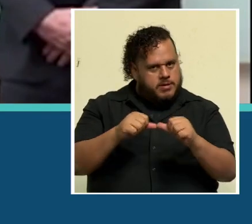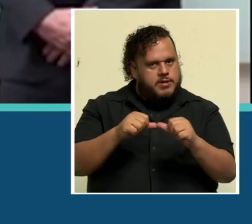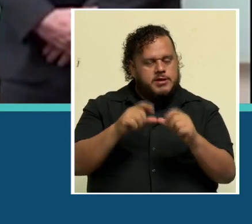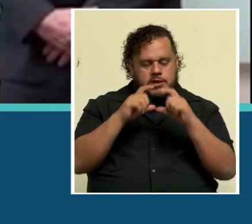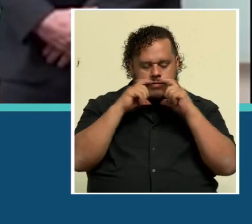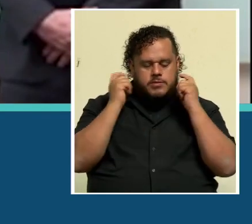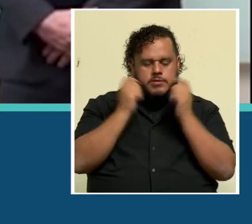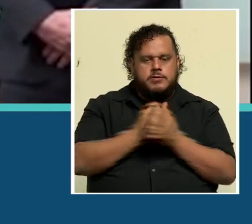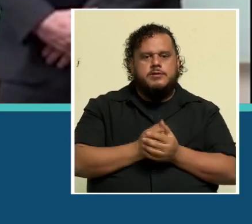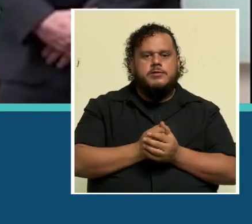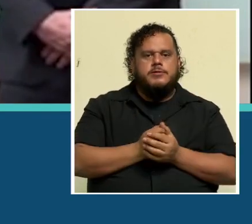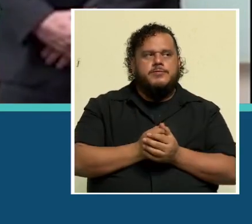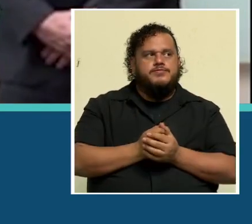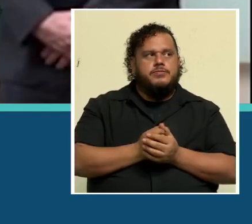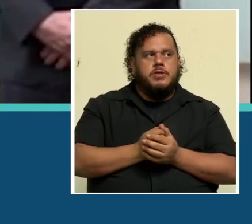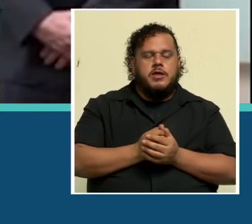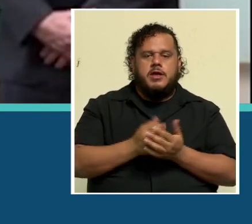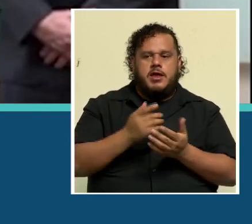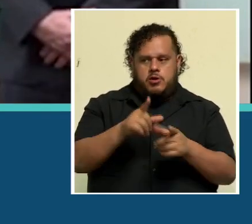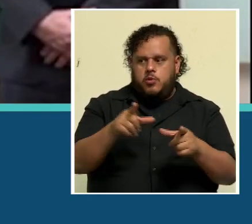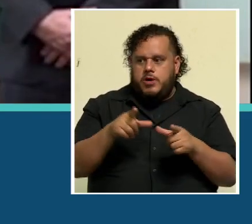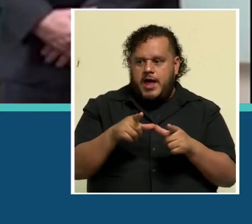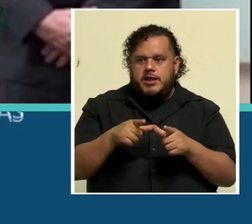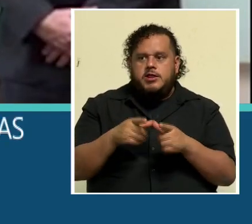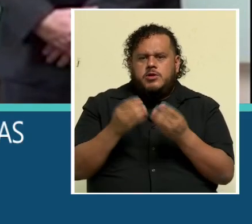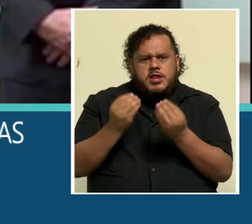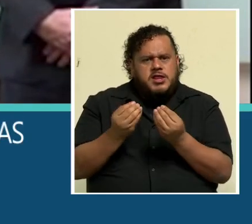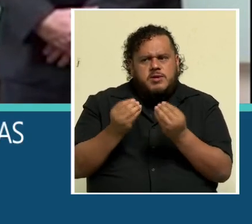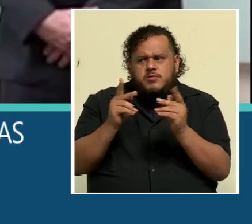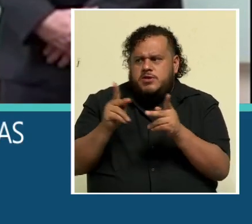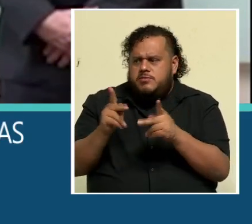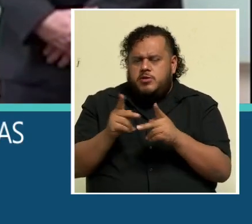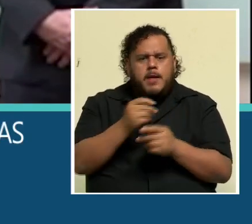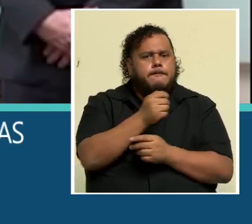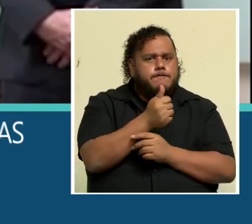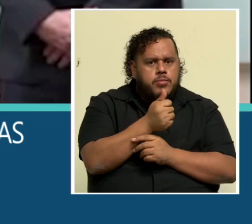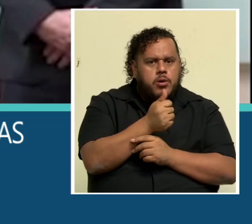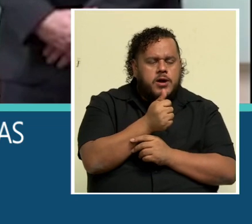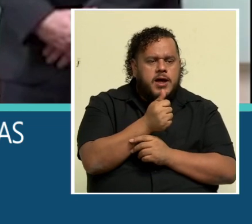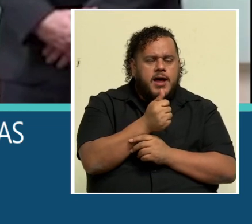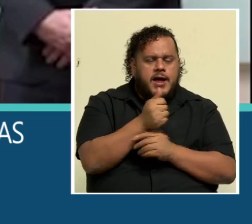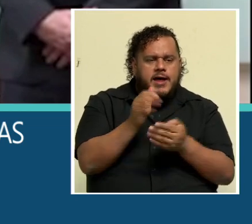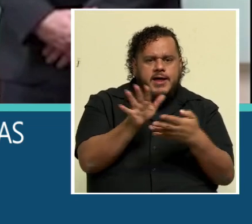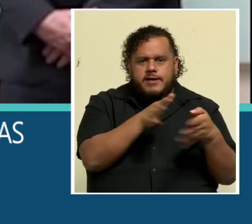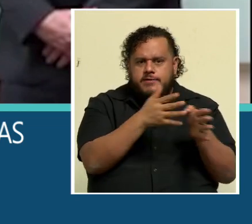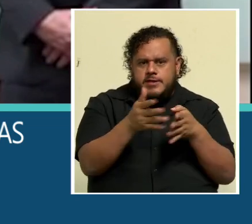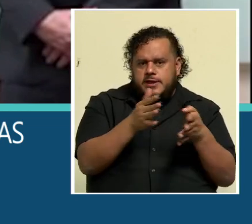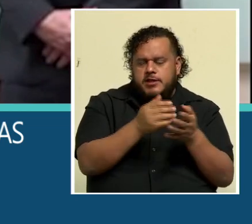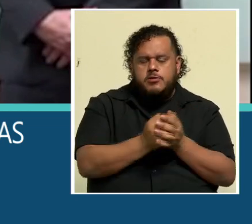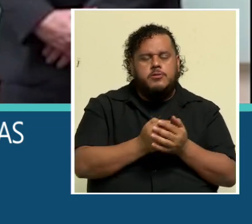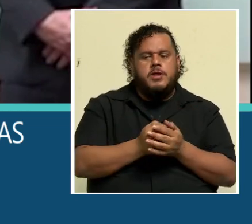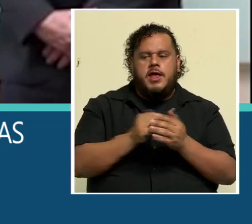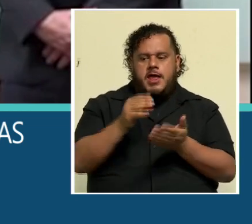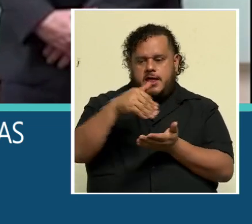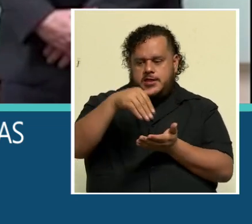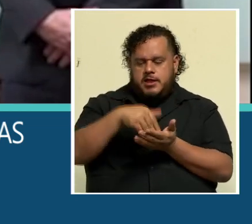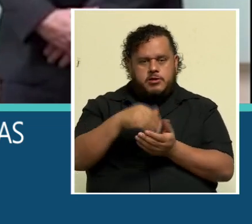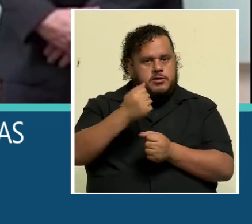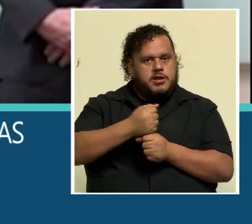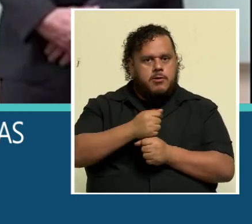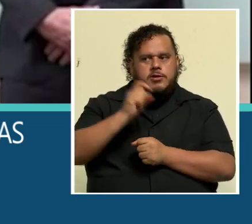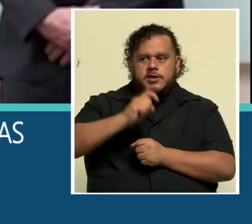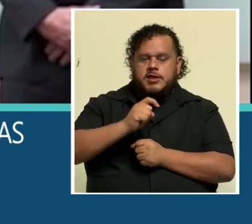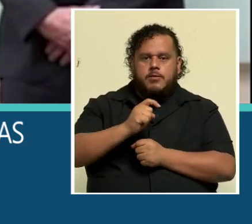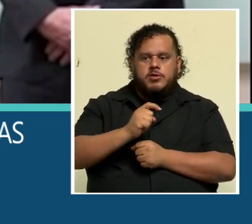sitios altamente saturados, donde haya poca ventilación, periodos cortos de tiempo. En centros de trabajo necesitamos que